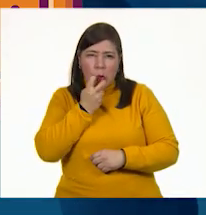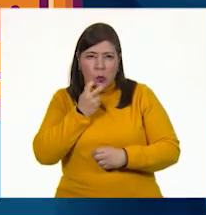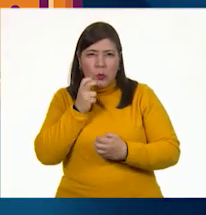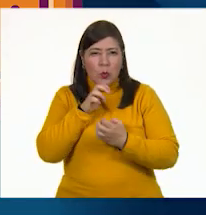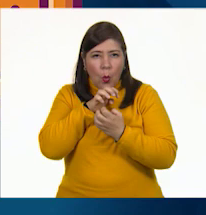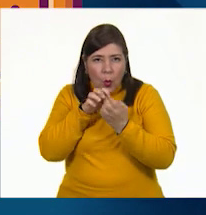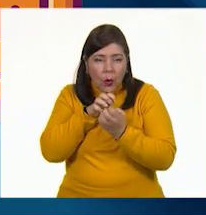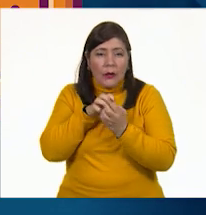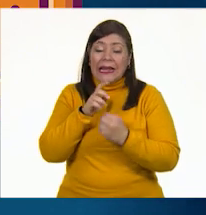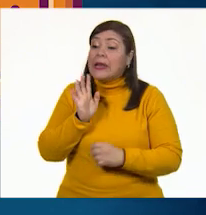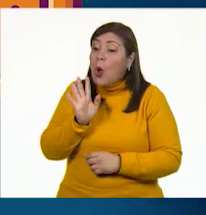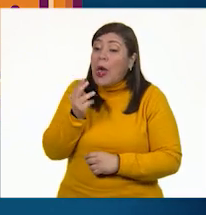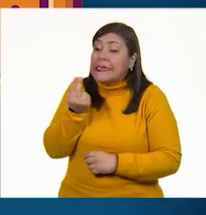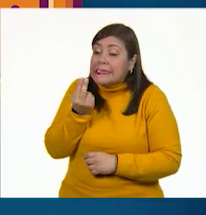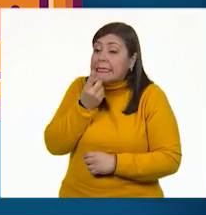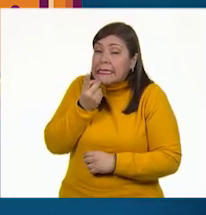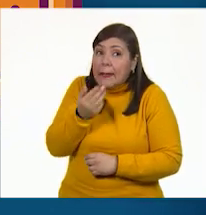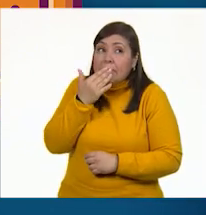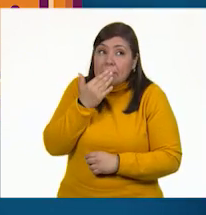Dilo bien.